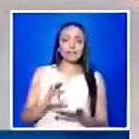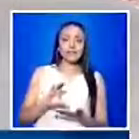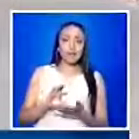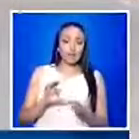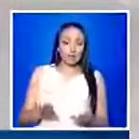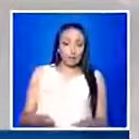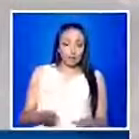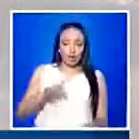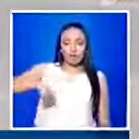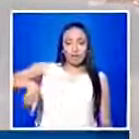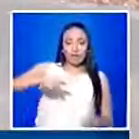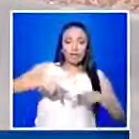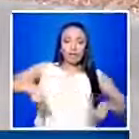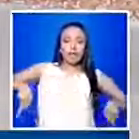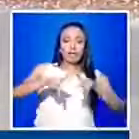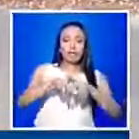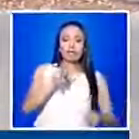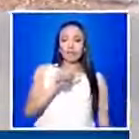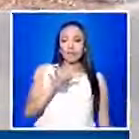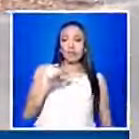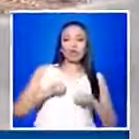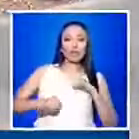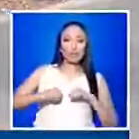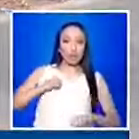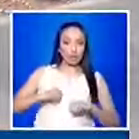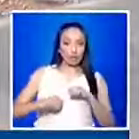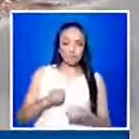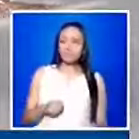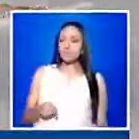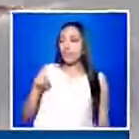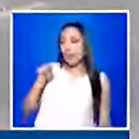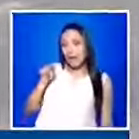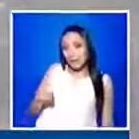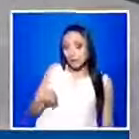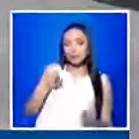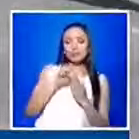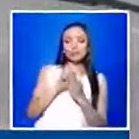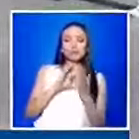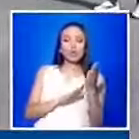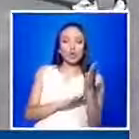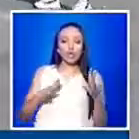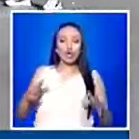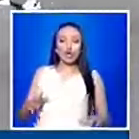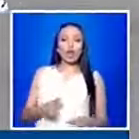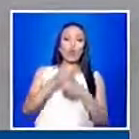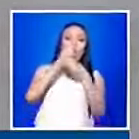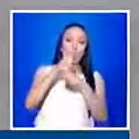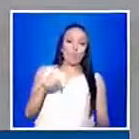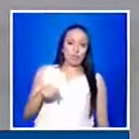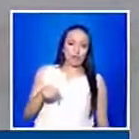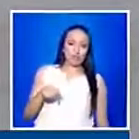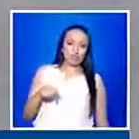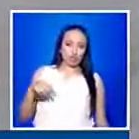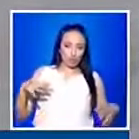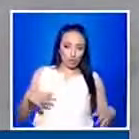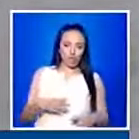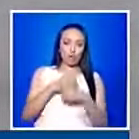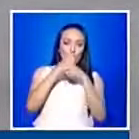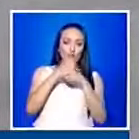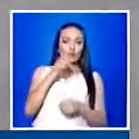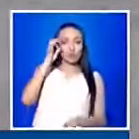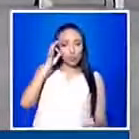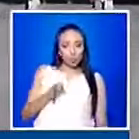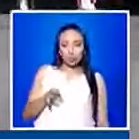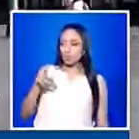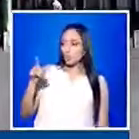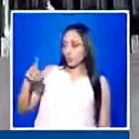el Boulevard de la 24 de mayo. Esto es parte de un proyecto de recuperación de los espacios públicos, justamente por parte de